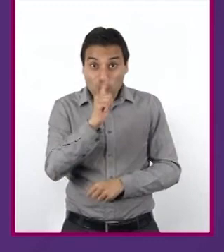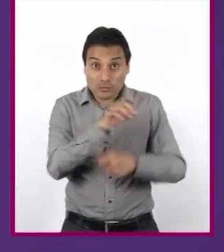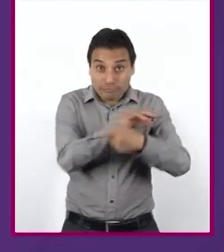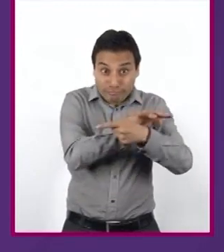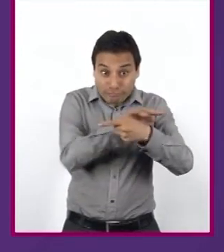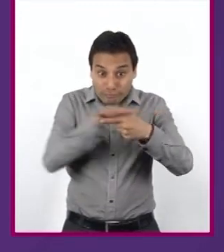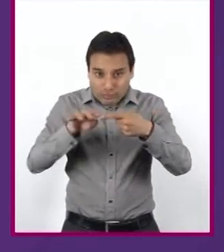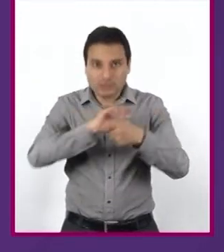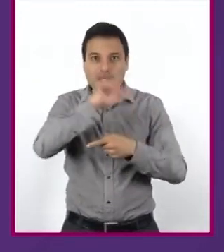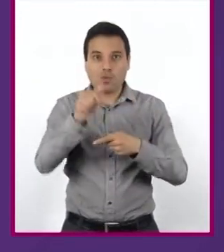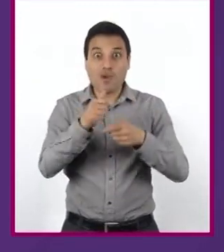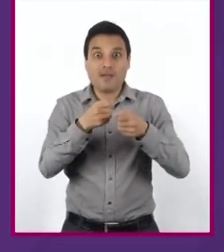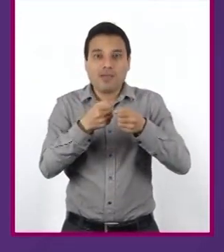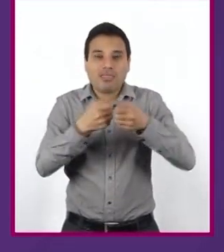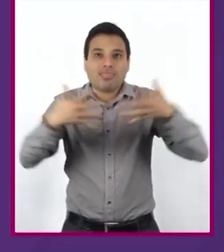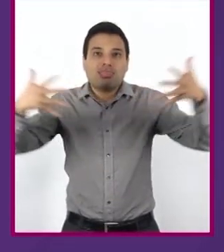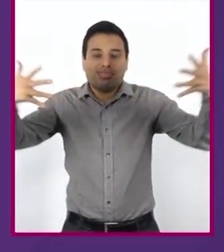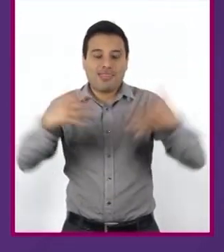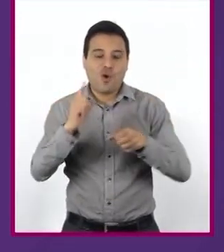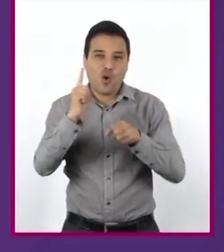ellos.